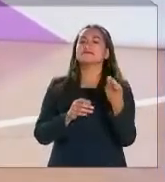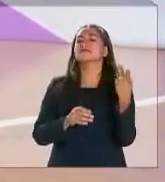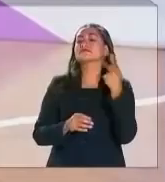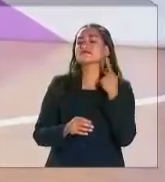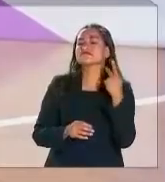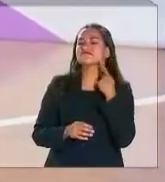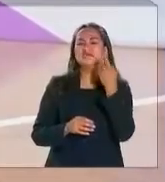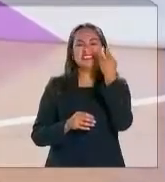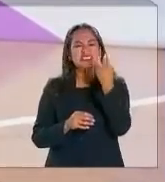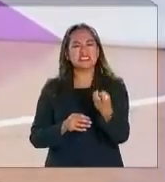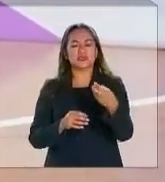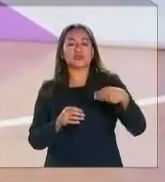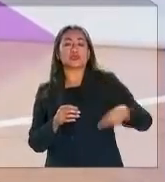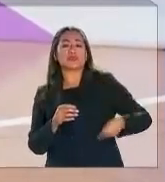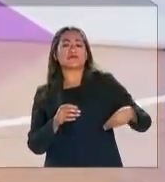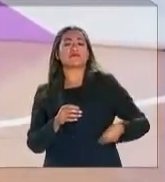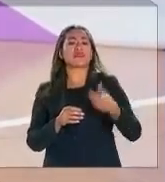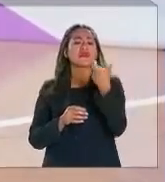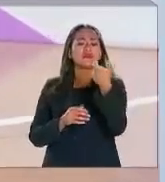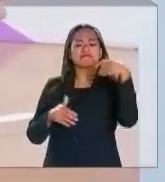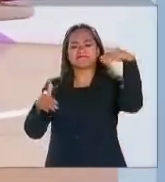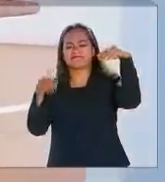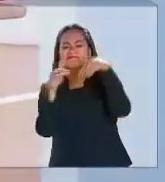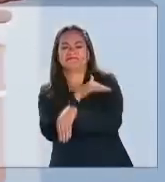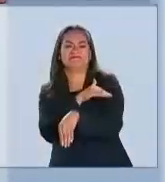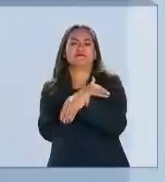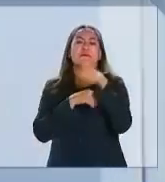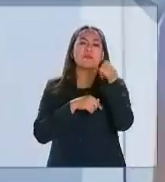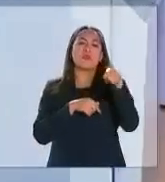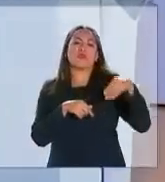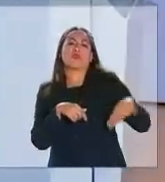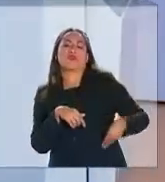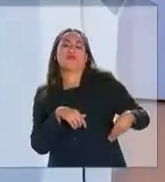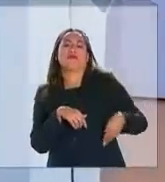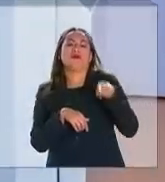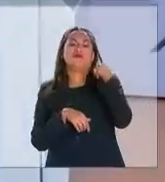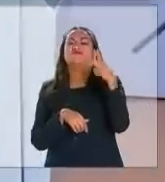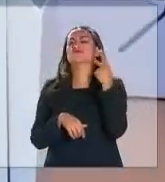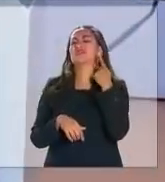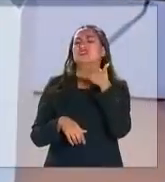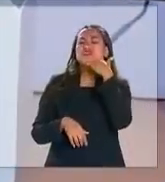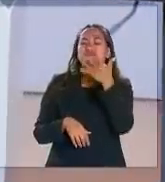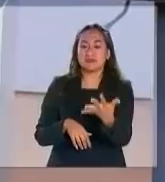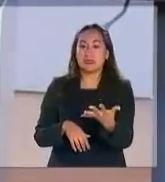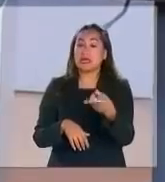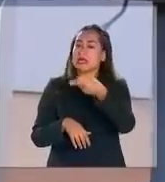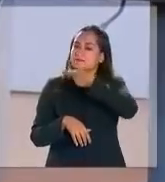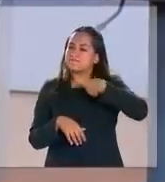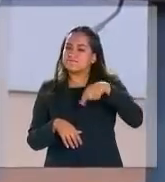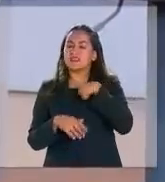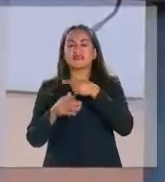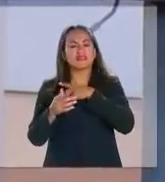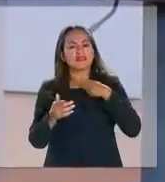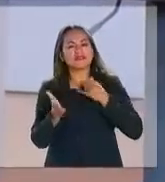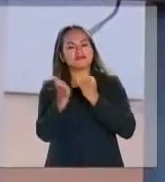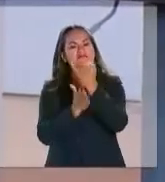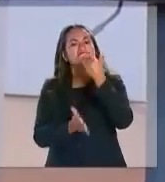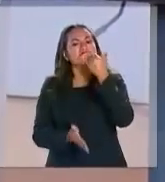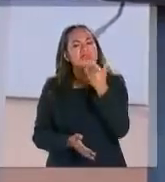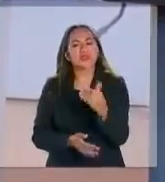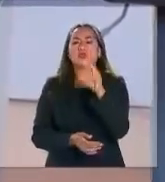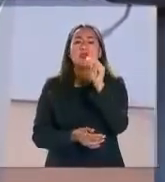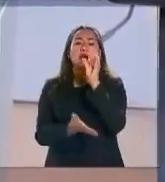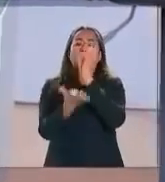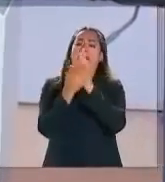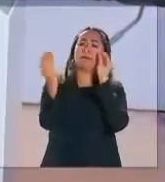la economía de méxico y eso es algo que ustedes tiene que decidir lo tienen que decidir decidan lo viene no nomás es este debate también vean lo que